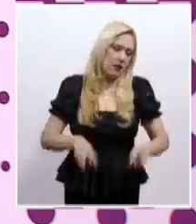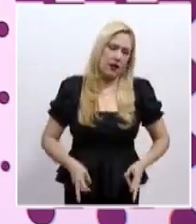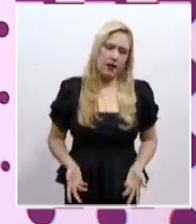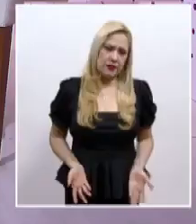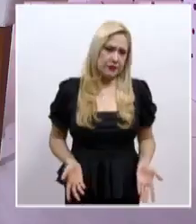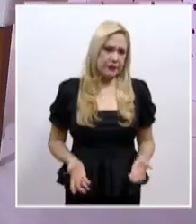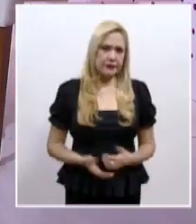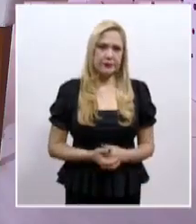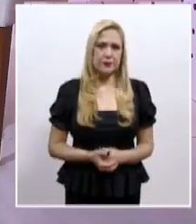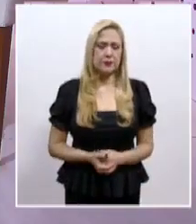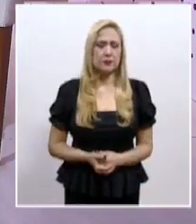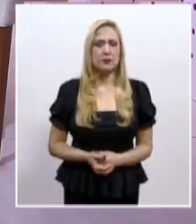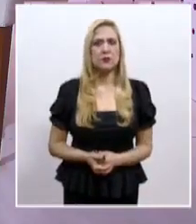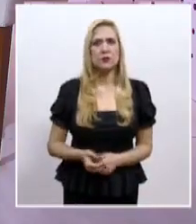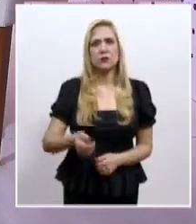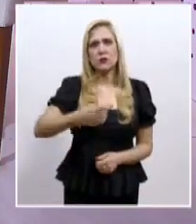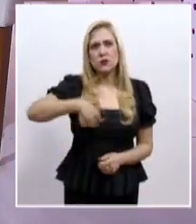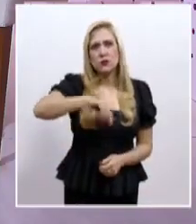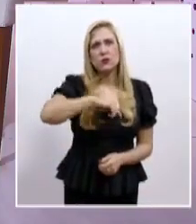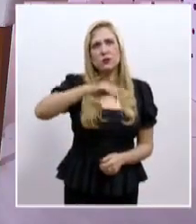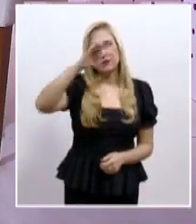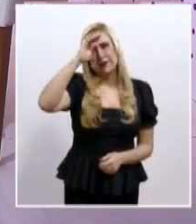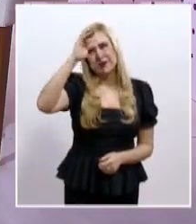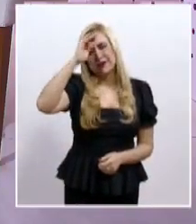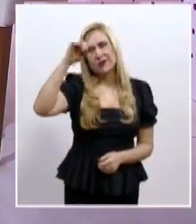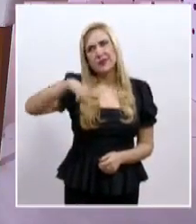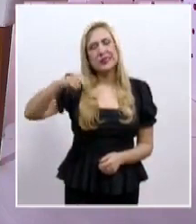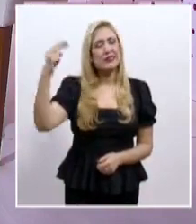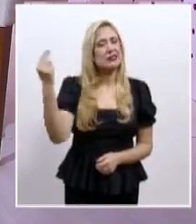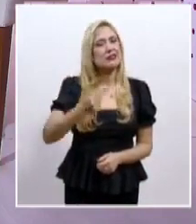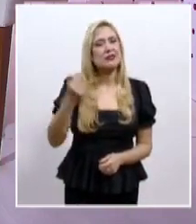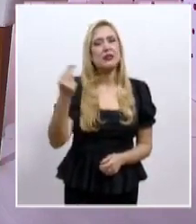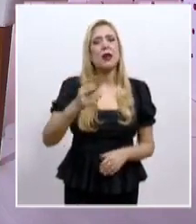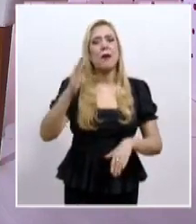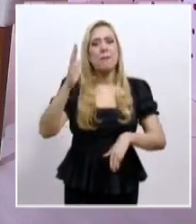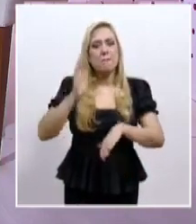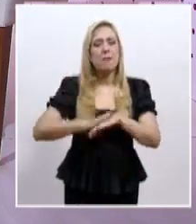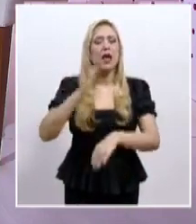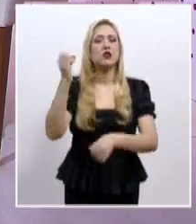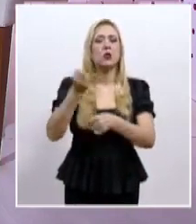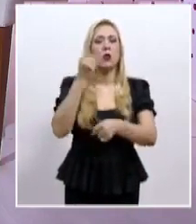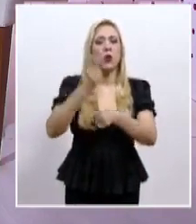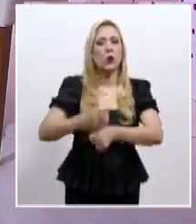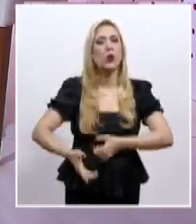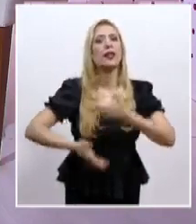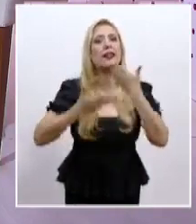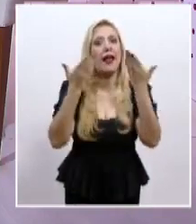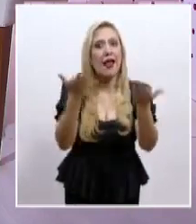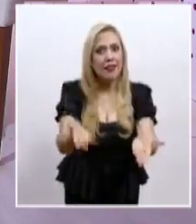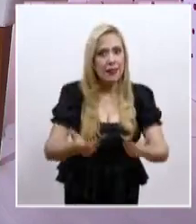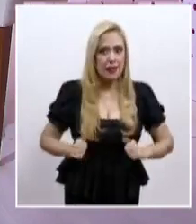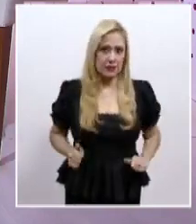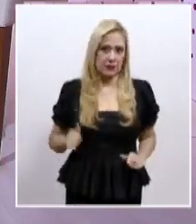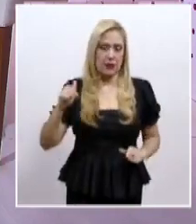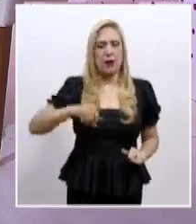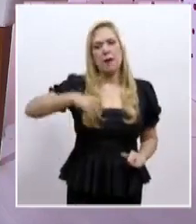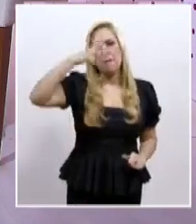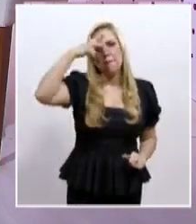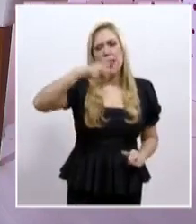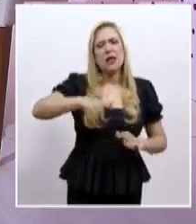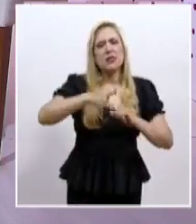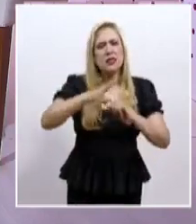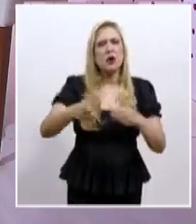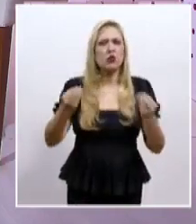Entonces, nosotros lo que necesitamos es crear mayores oportunidades. Sobre todo, México sigue siendo un país